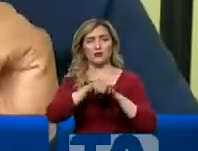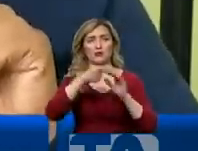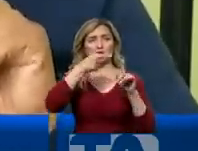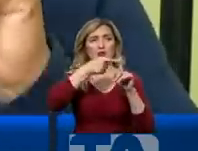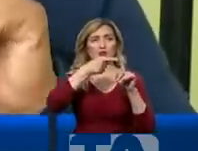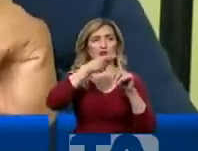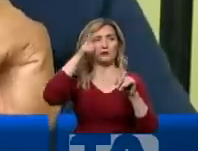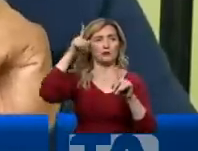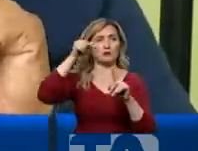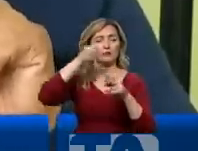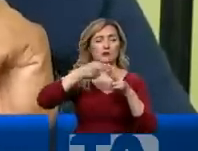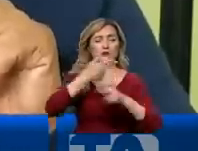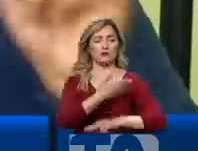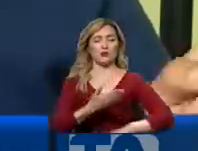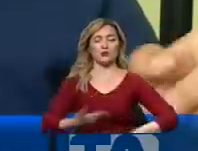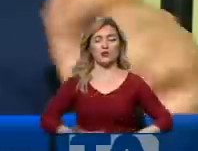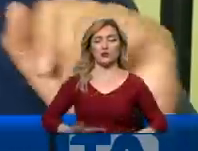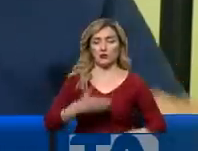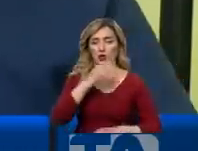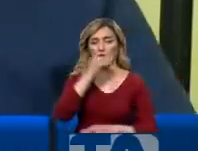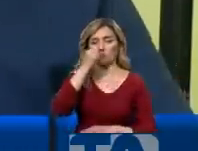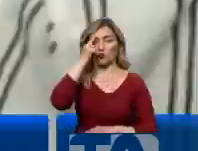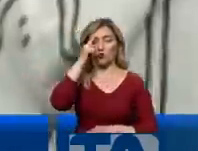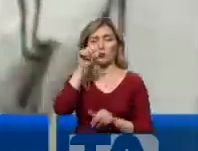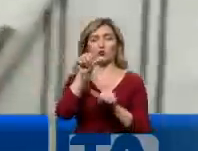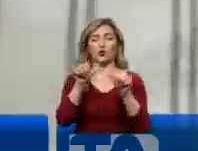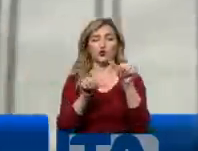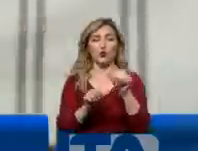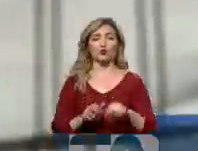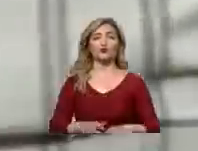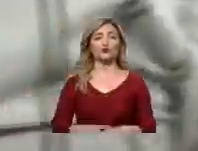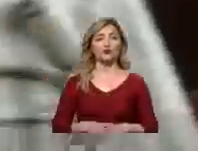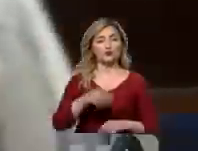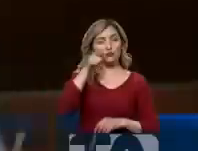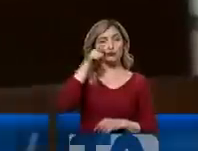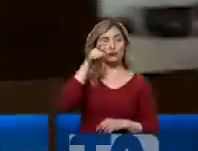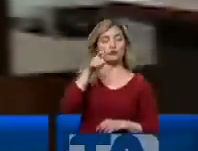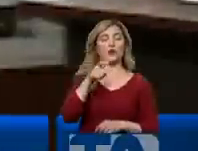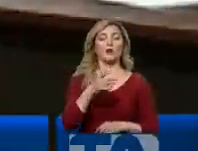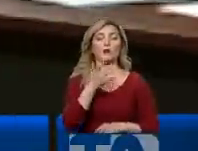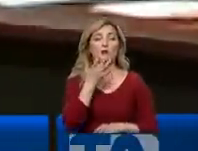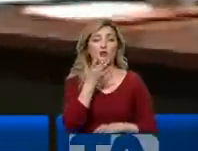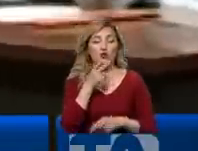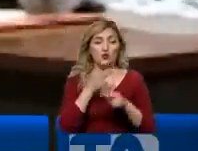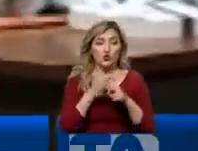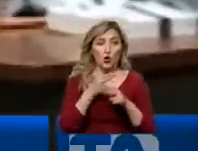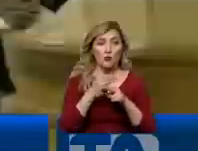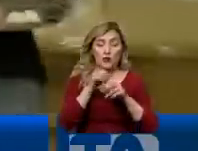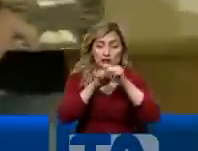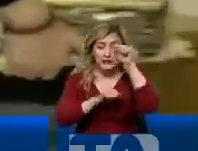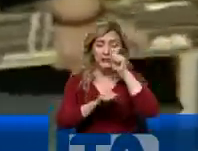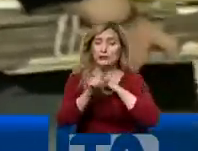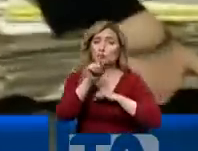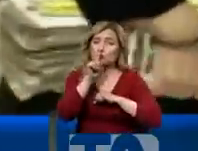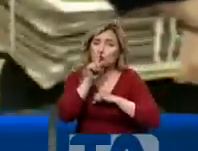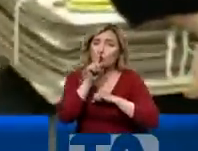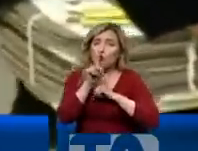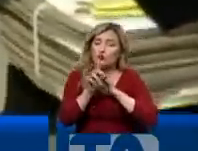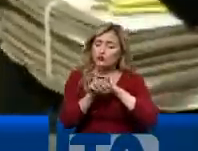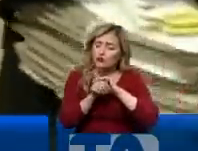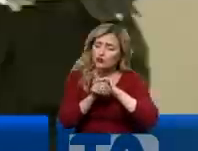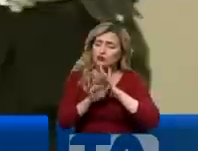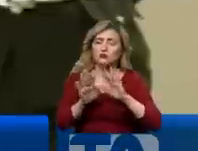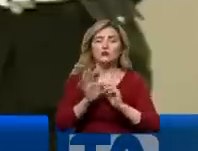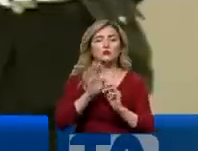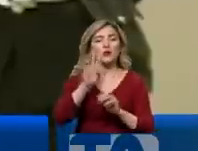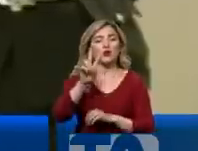directa del expresidente Rafael Correa a través de sus asesores. El fiscal en cuestión prefiere evitar que su nombre se haga público por el momento.